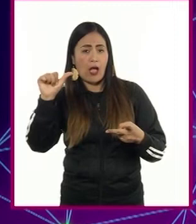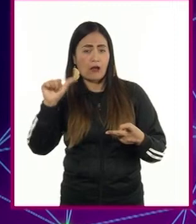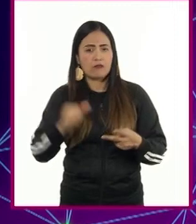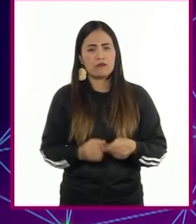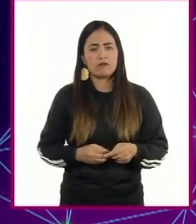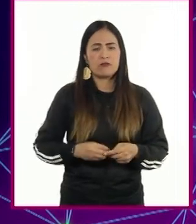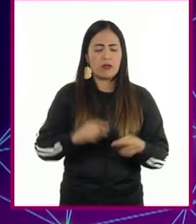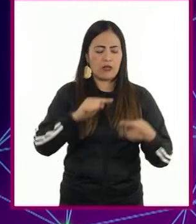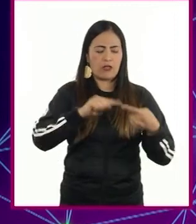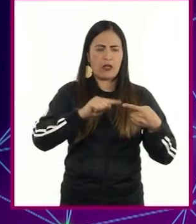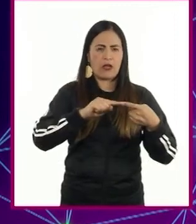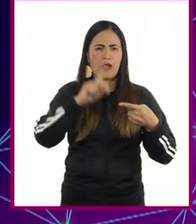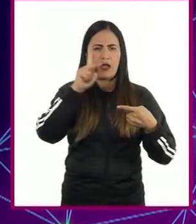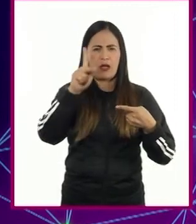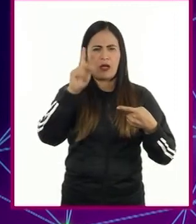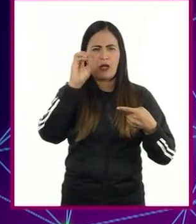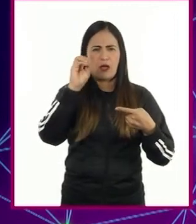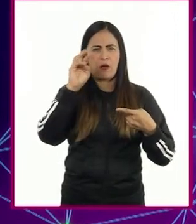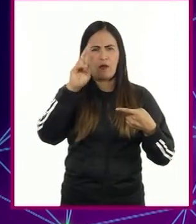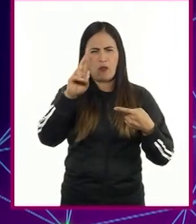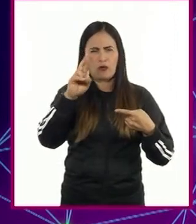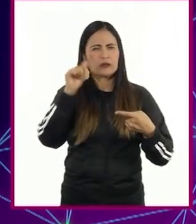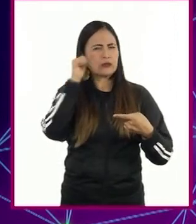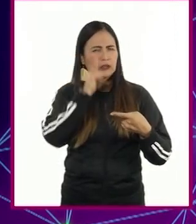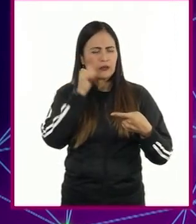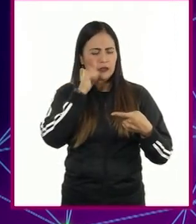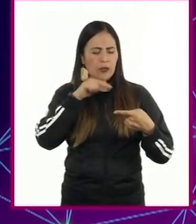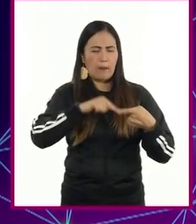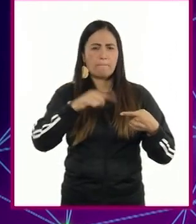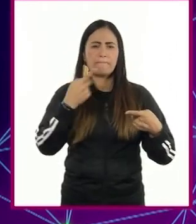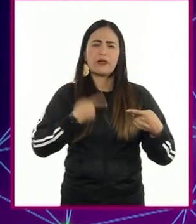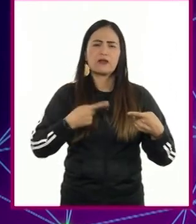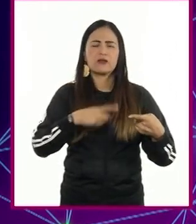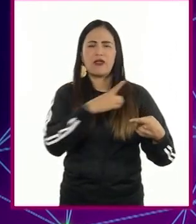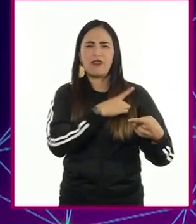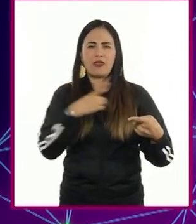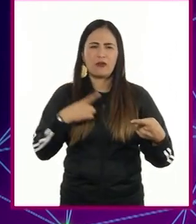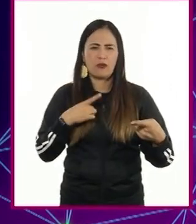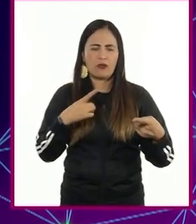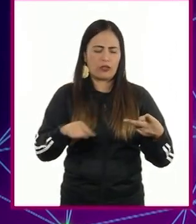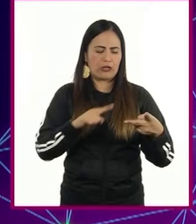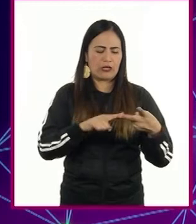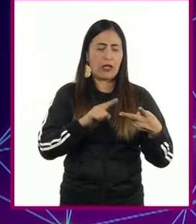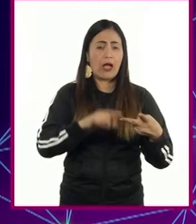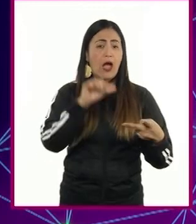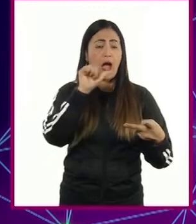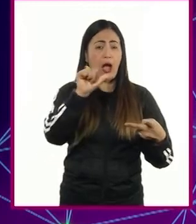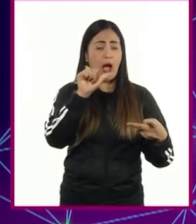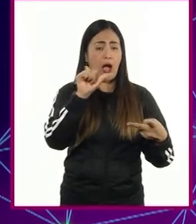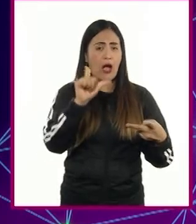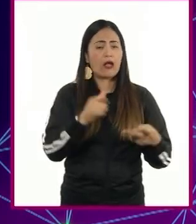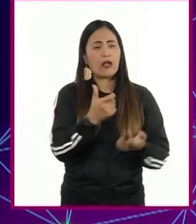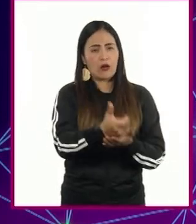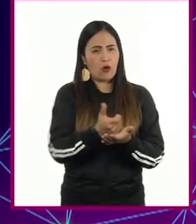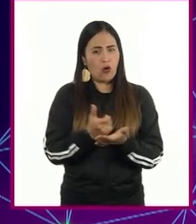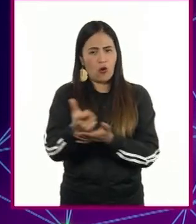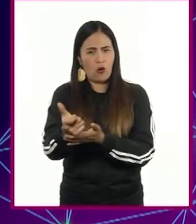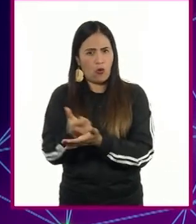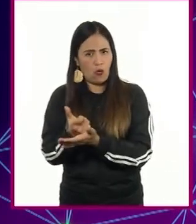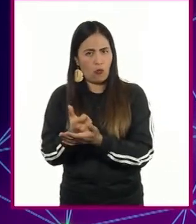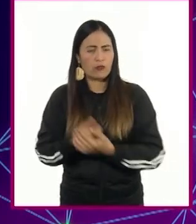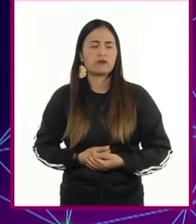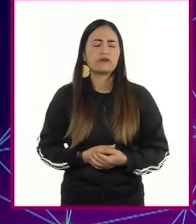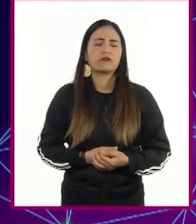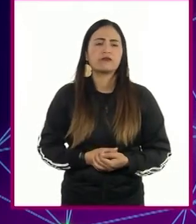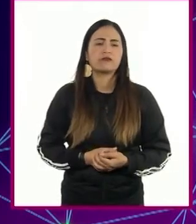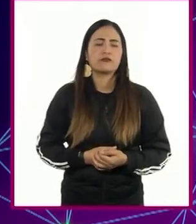Con el por se denota siempre al deudor y con el a se denota al acreedor. En